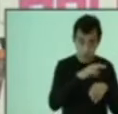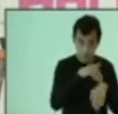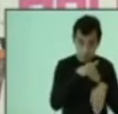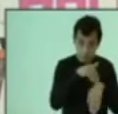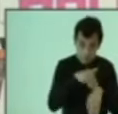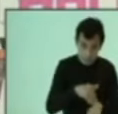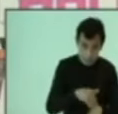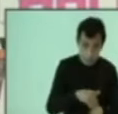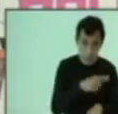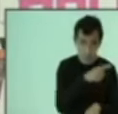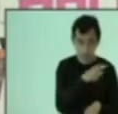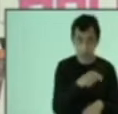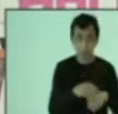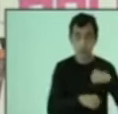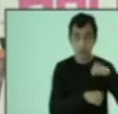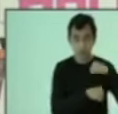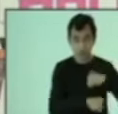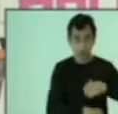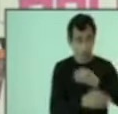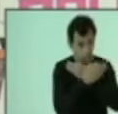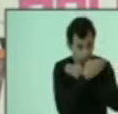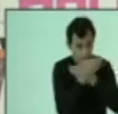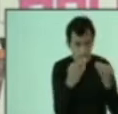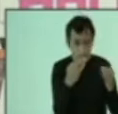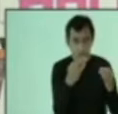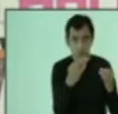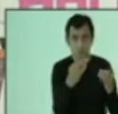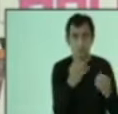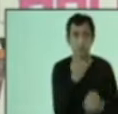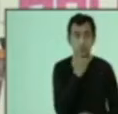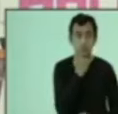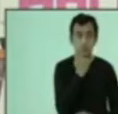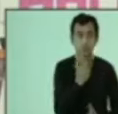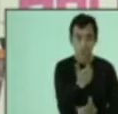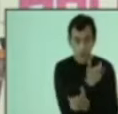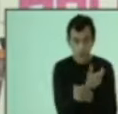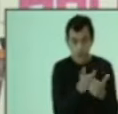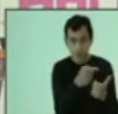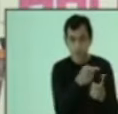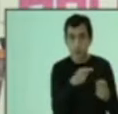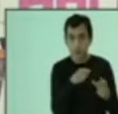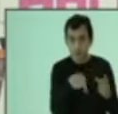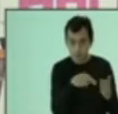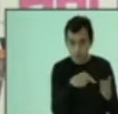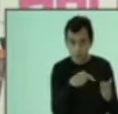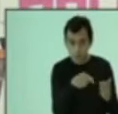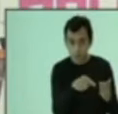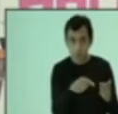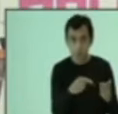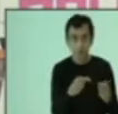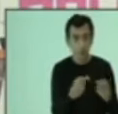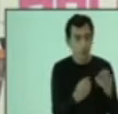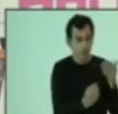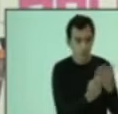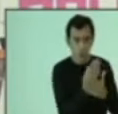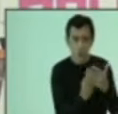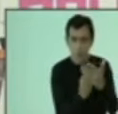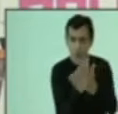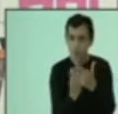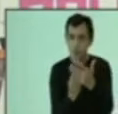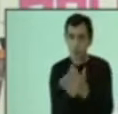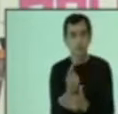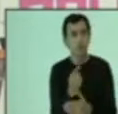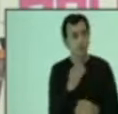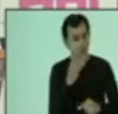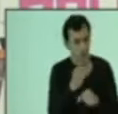establecidas por las autoridades correspondientes, el sector económico y local estará retomando nuevos bríos y se están dando las